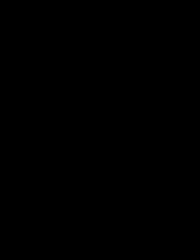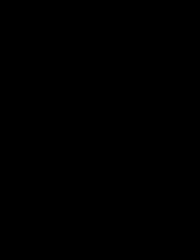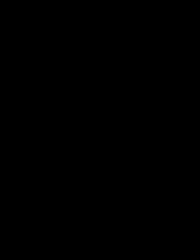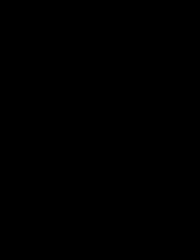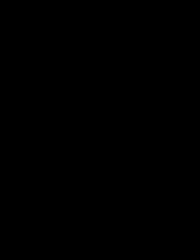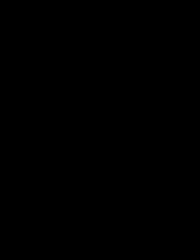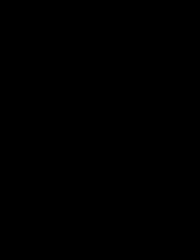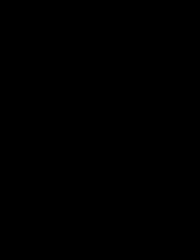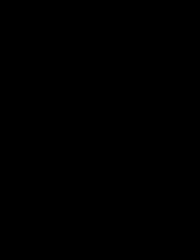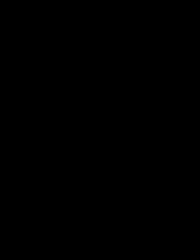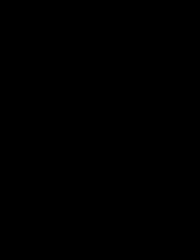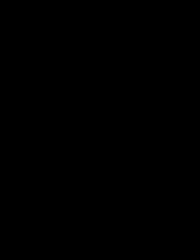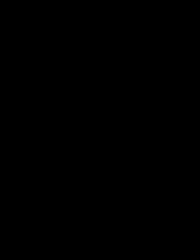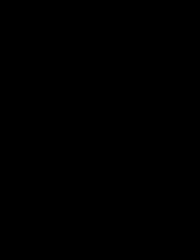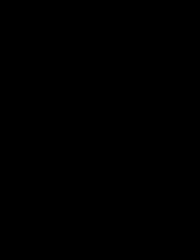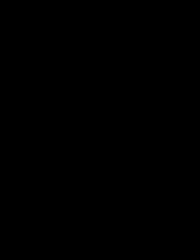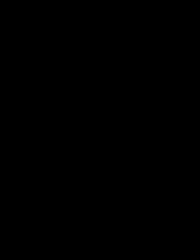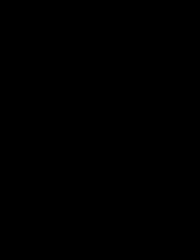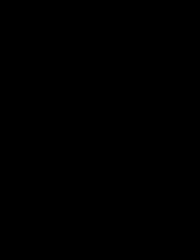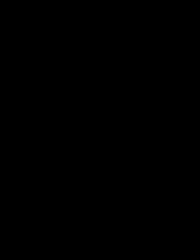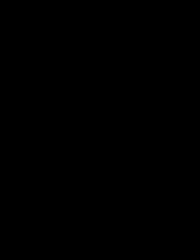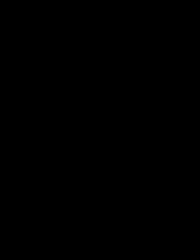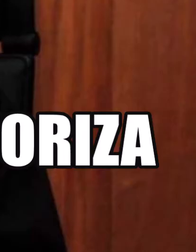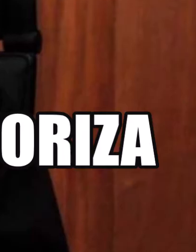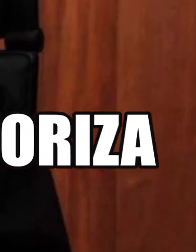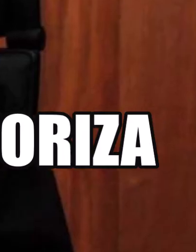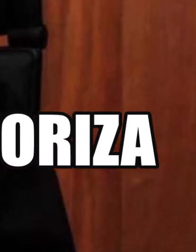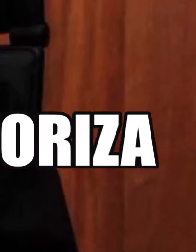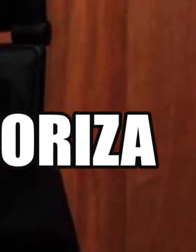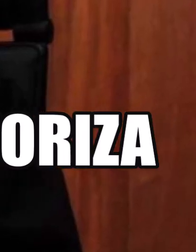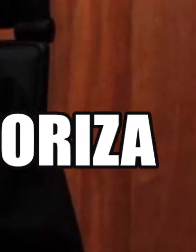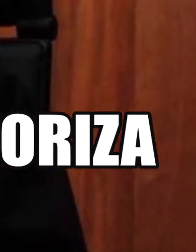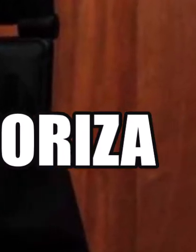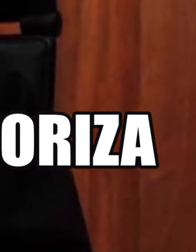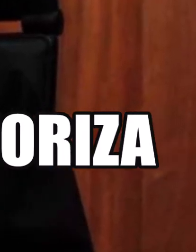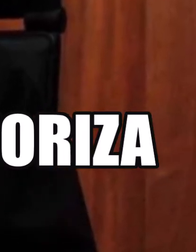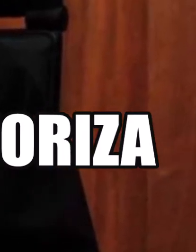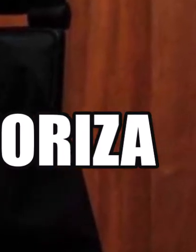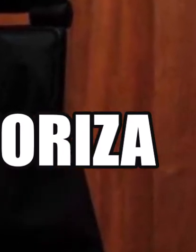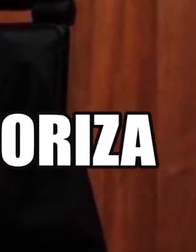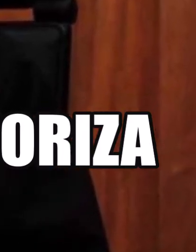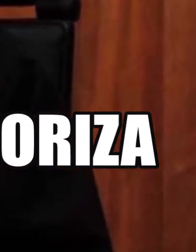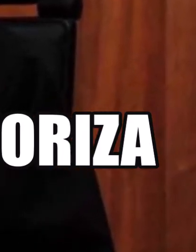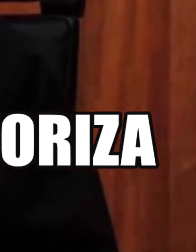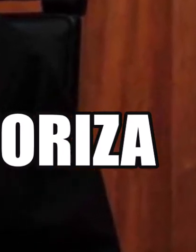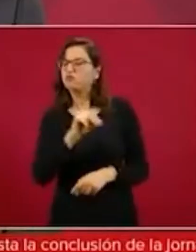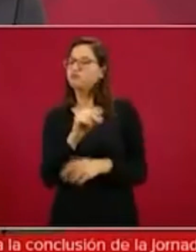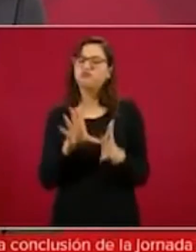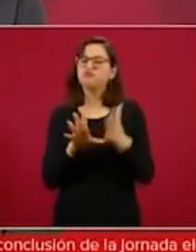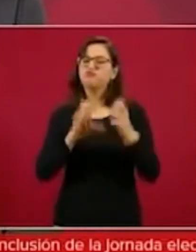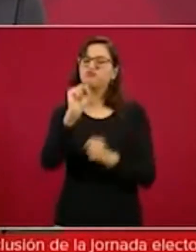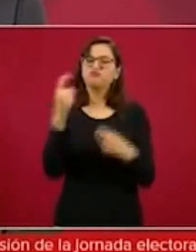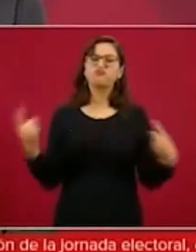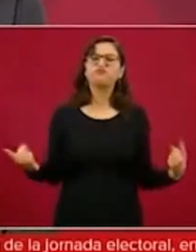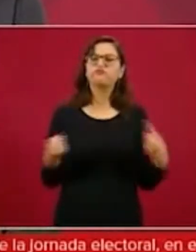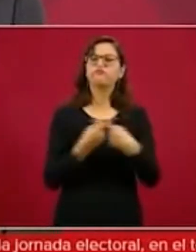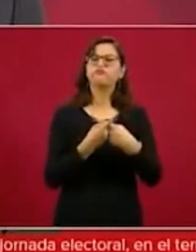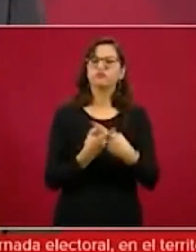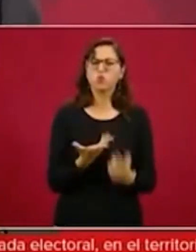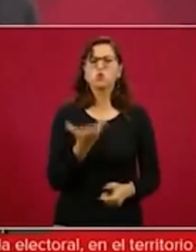hablo no tiene por qué perseguir a los expresidentes la consulta no se autoriza porque